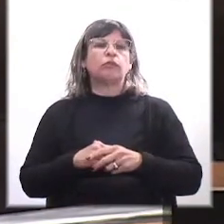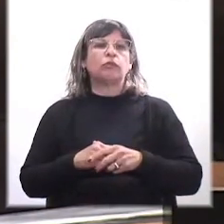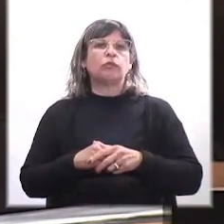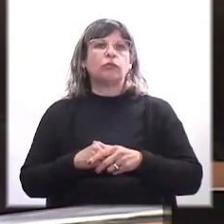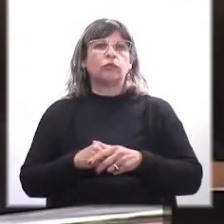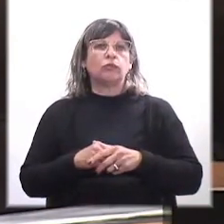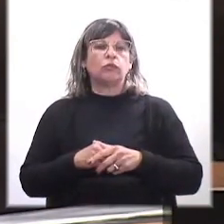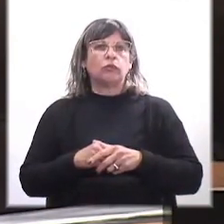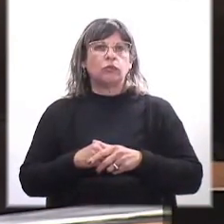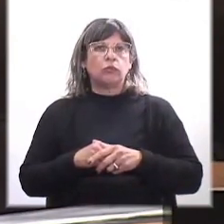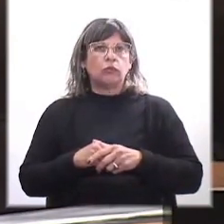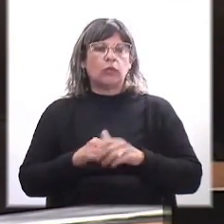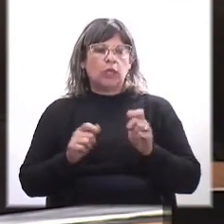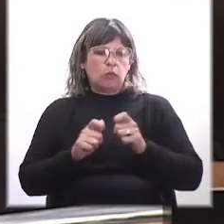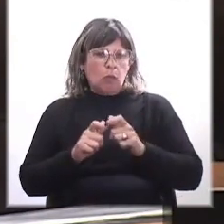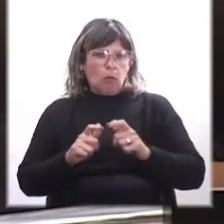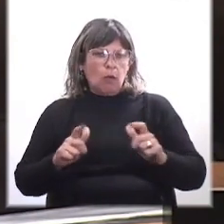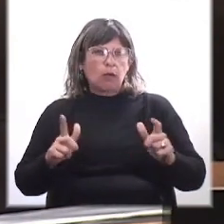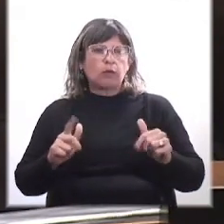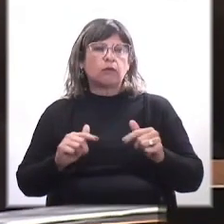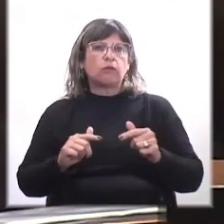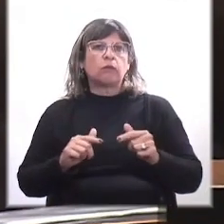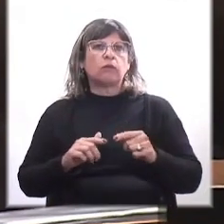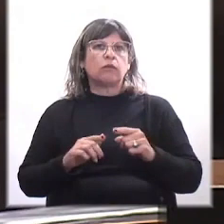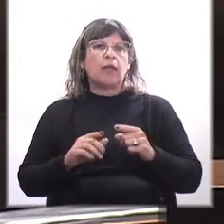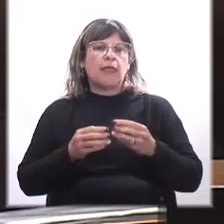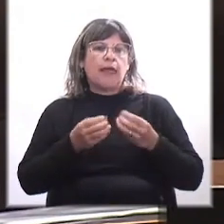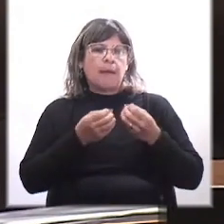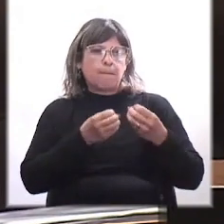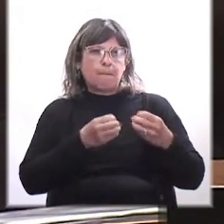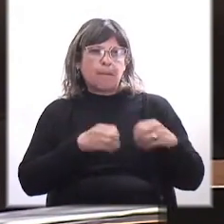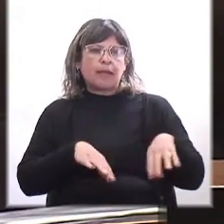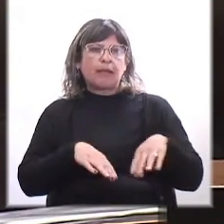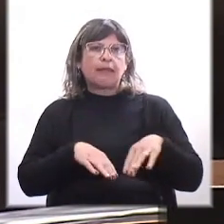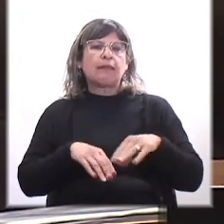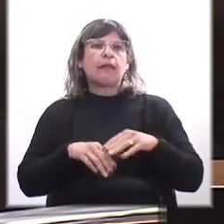en un incremento aún mayor de la pérdida